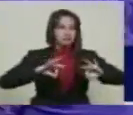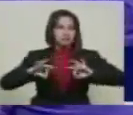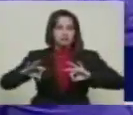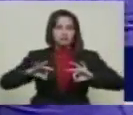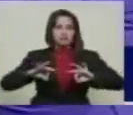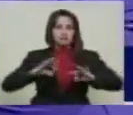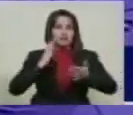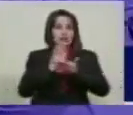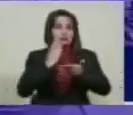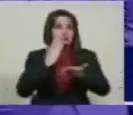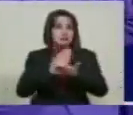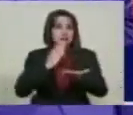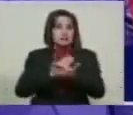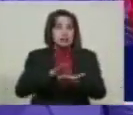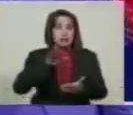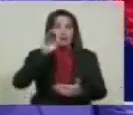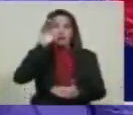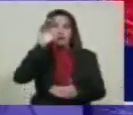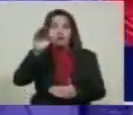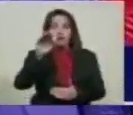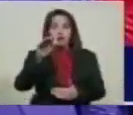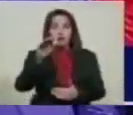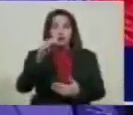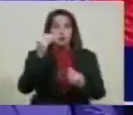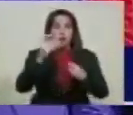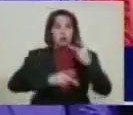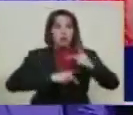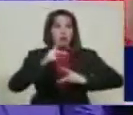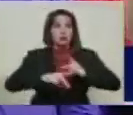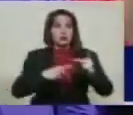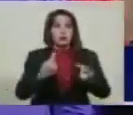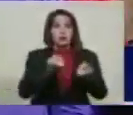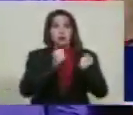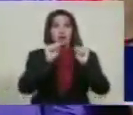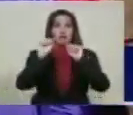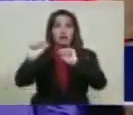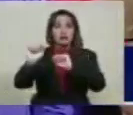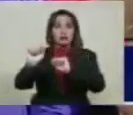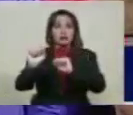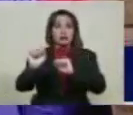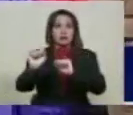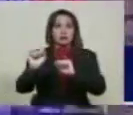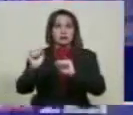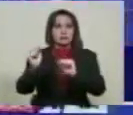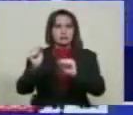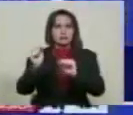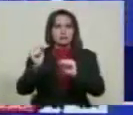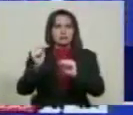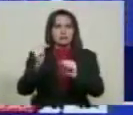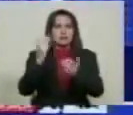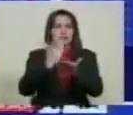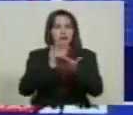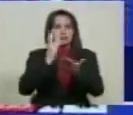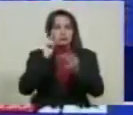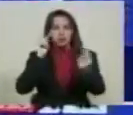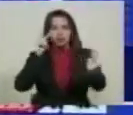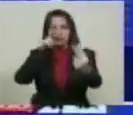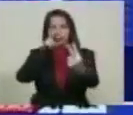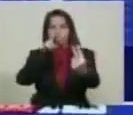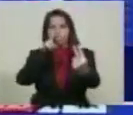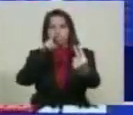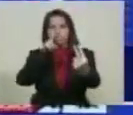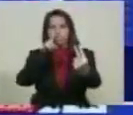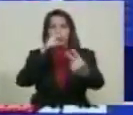como siempre, más allá de los procesos de defensa, de resistencia, siempre hay que tener puesto el ojo en